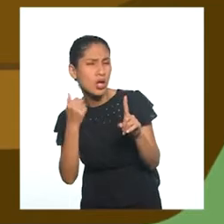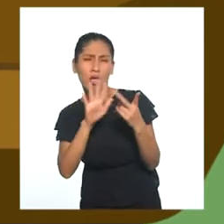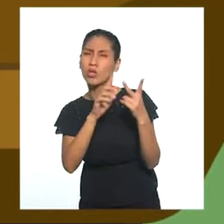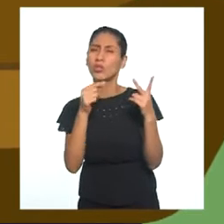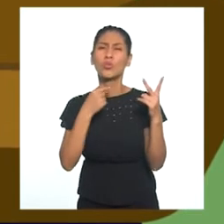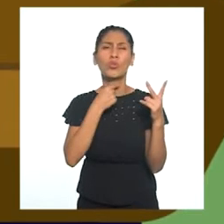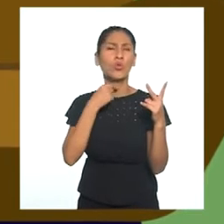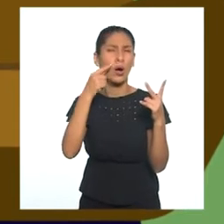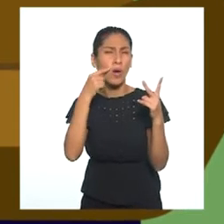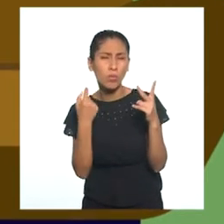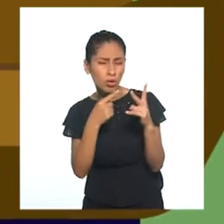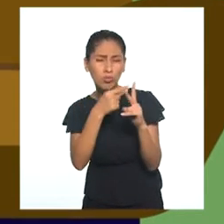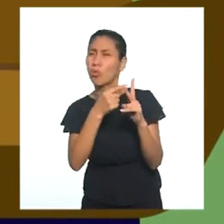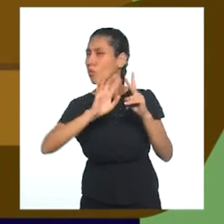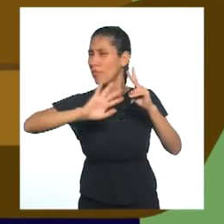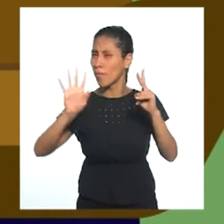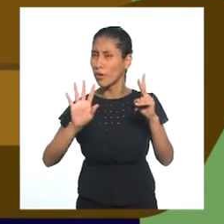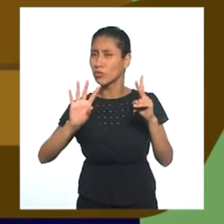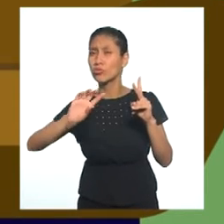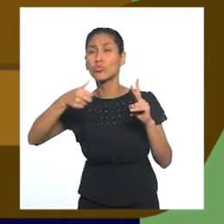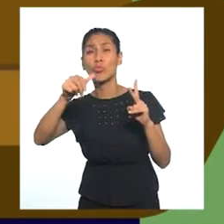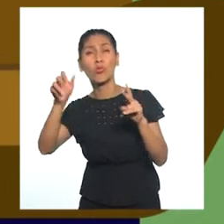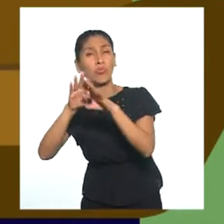su abuelo, los dos.